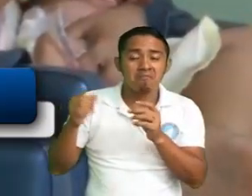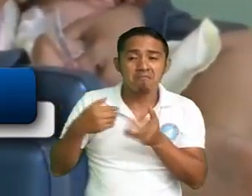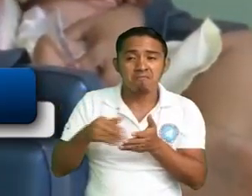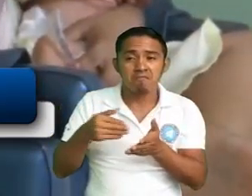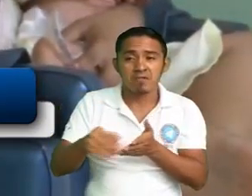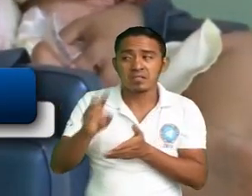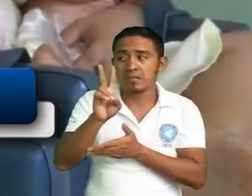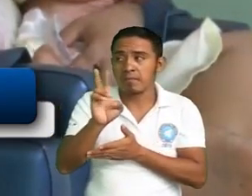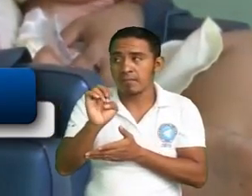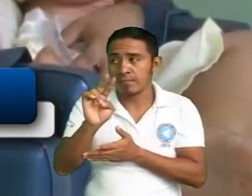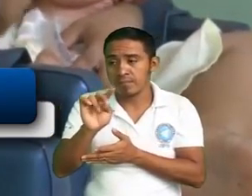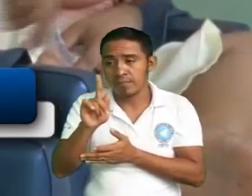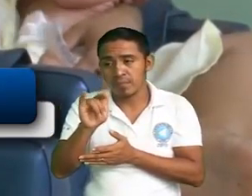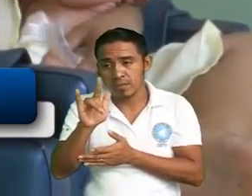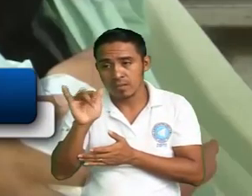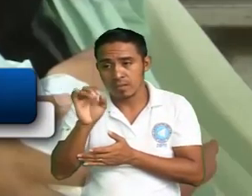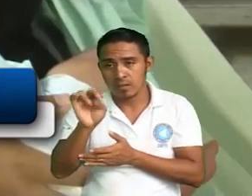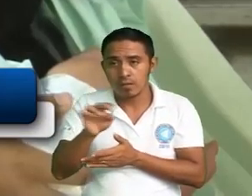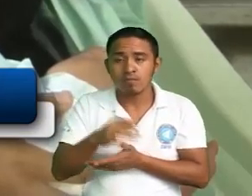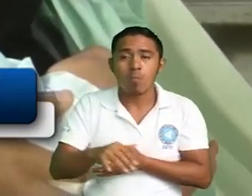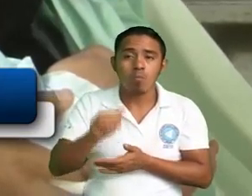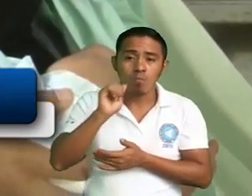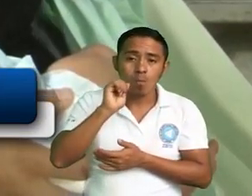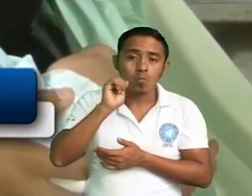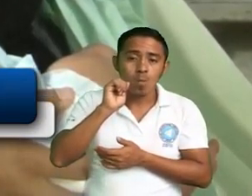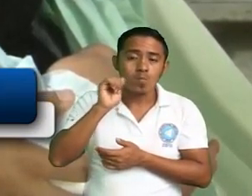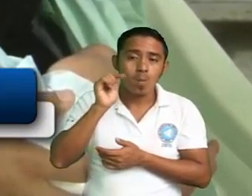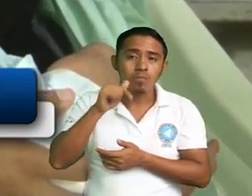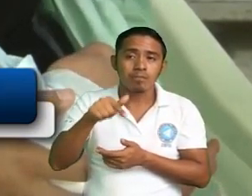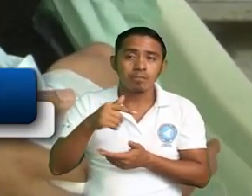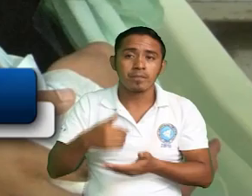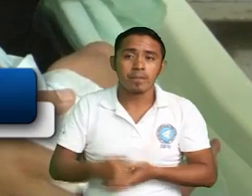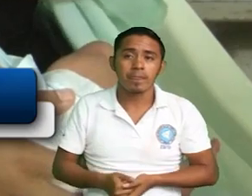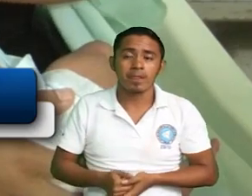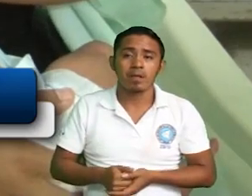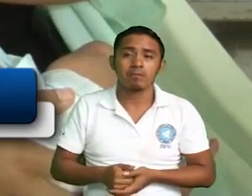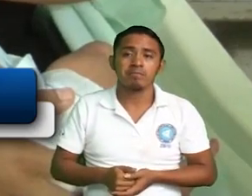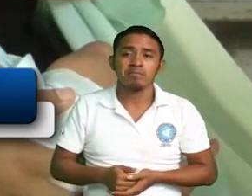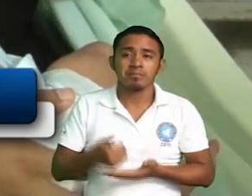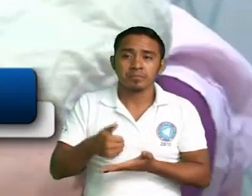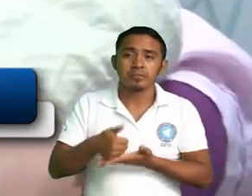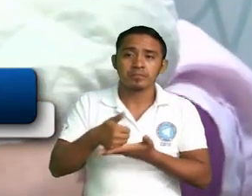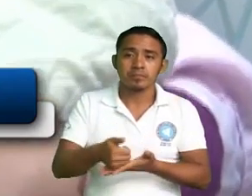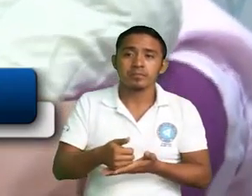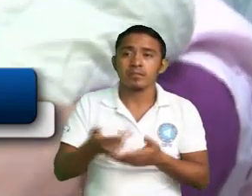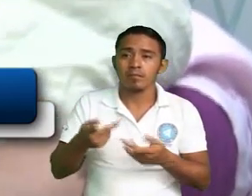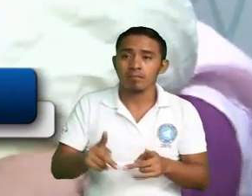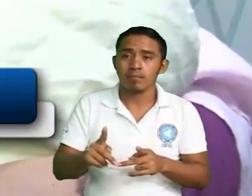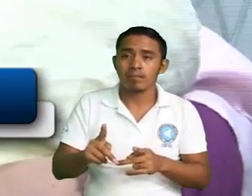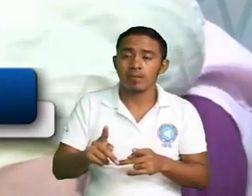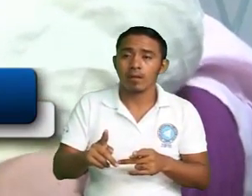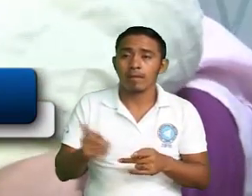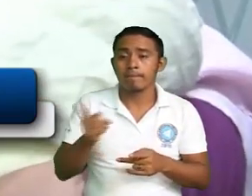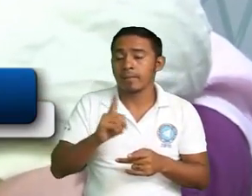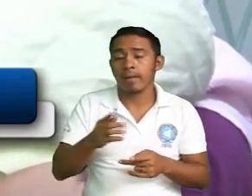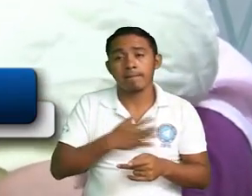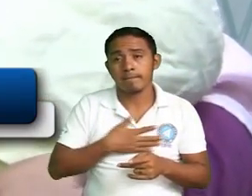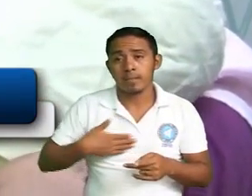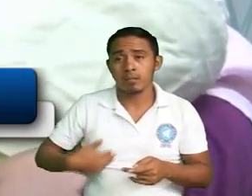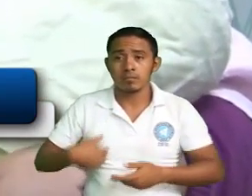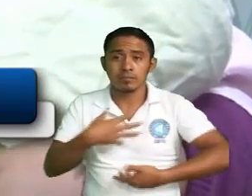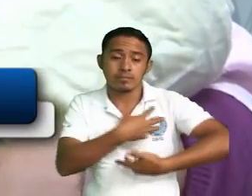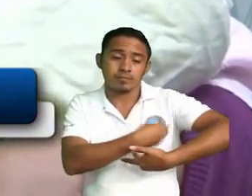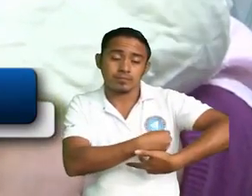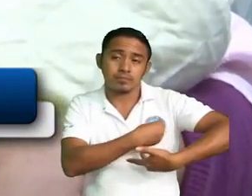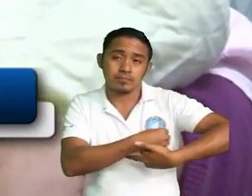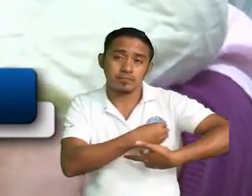Uh-huh. Le ayuda. El biberón sí, o sea, le... le ayuda. Pero lo ideal es darle